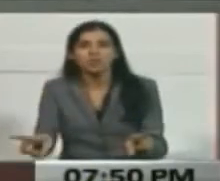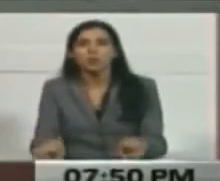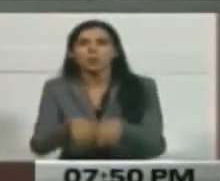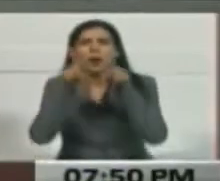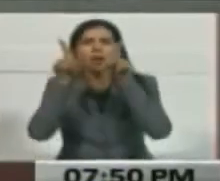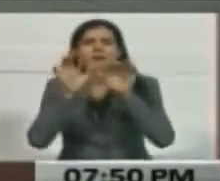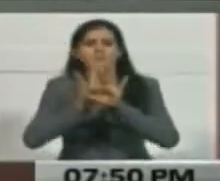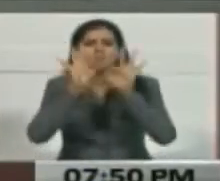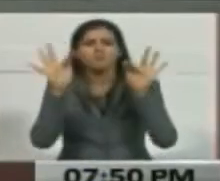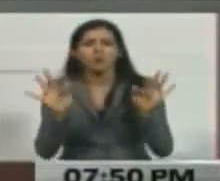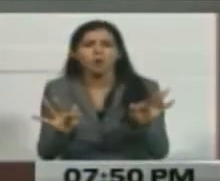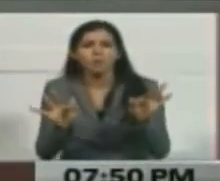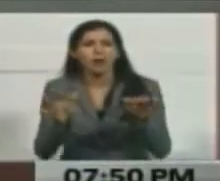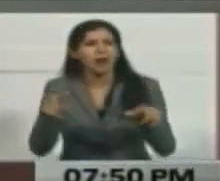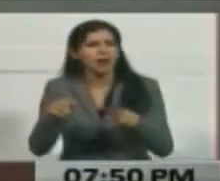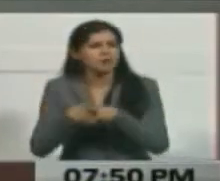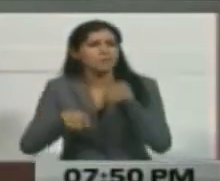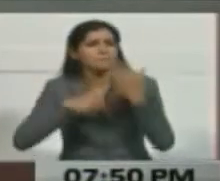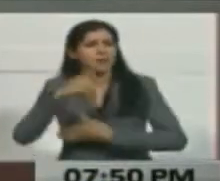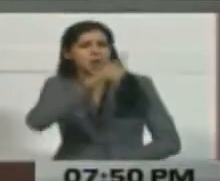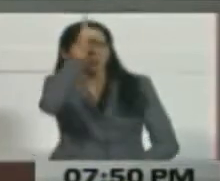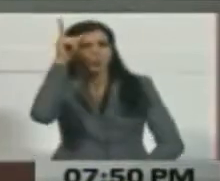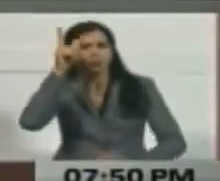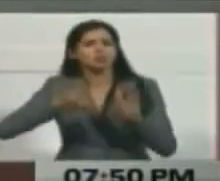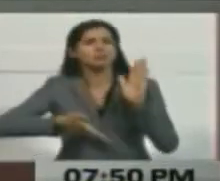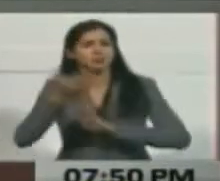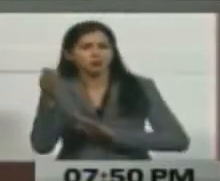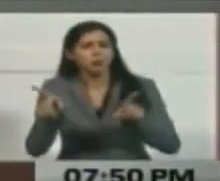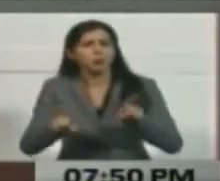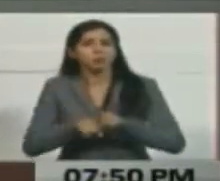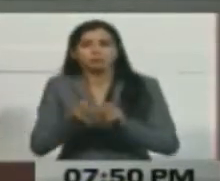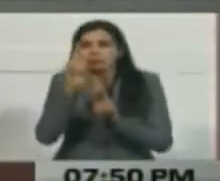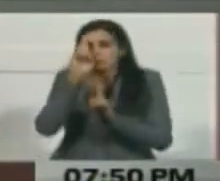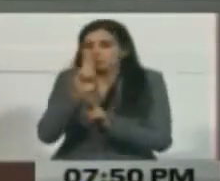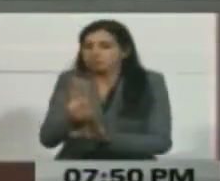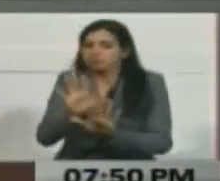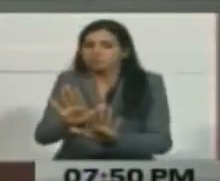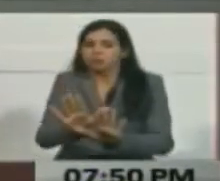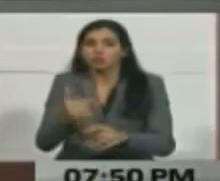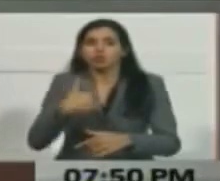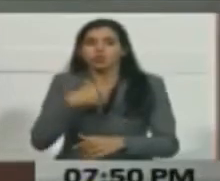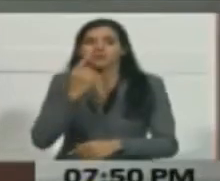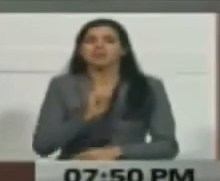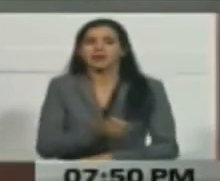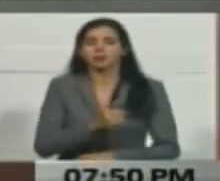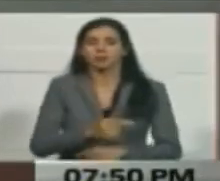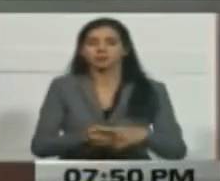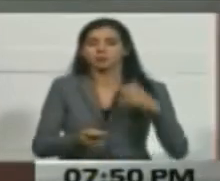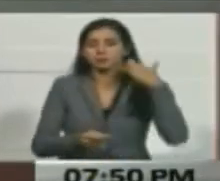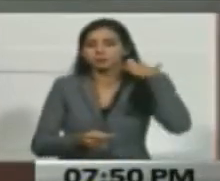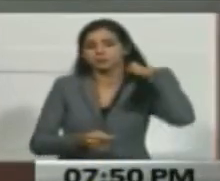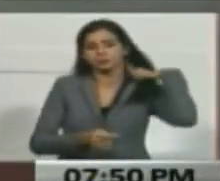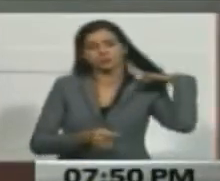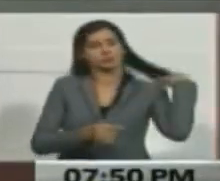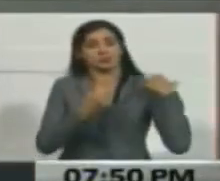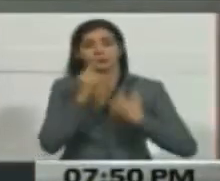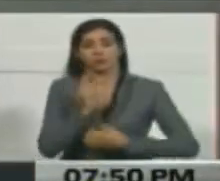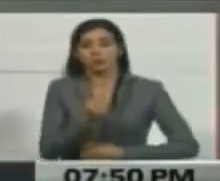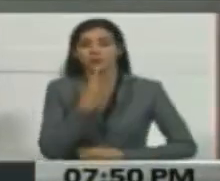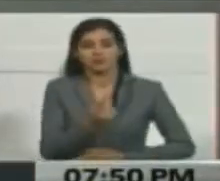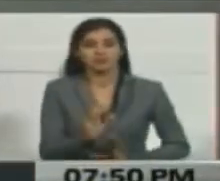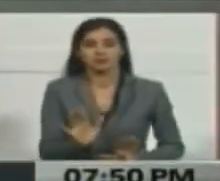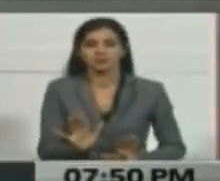mismo tono de la salida. Yo de verdad lo siento, yo lo digo con todo el respeto del mundo, estoy obligado moralmente a decirlo, venezolanas y